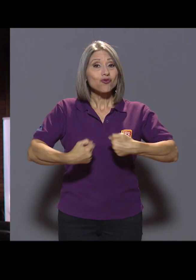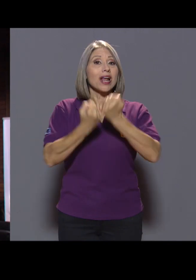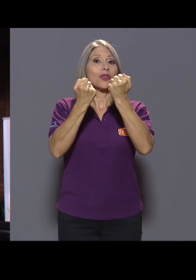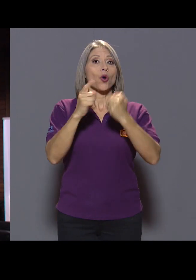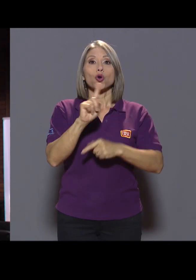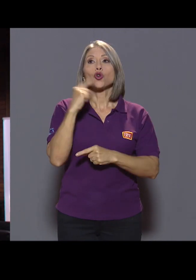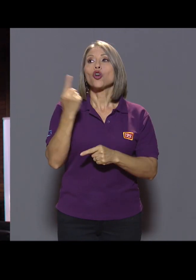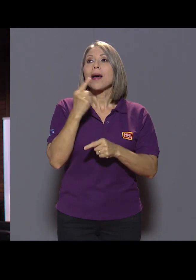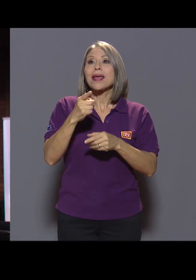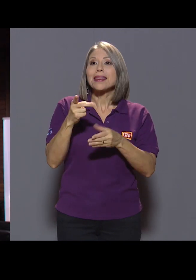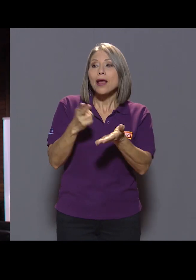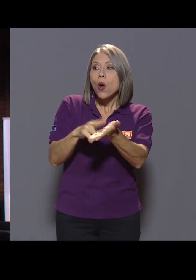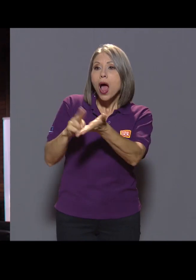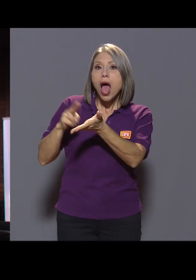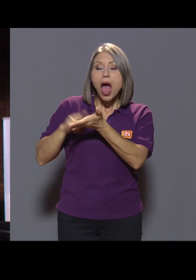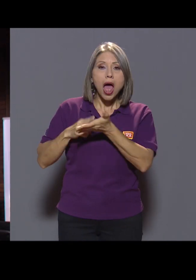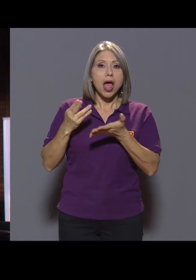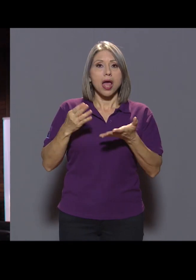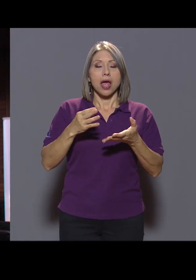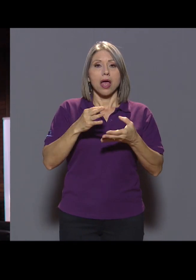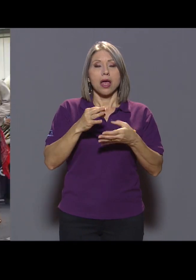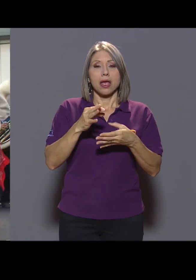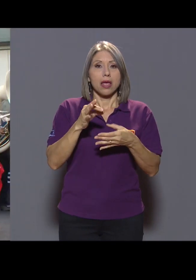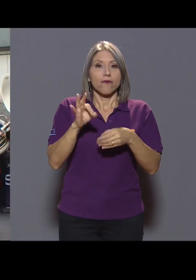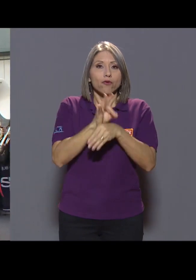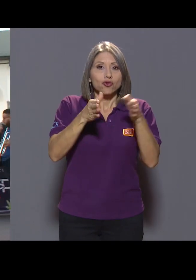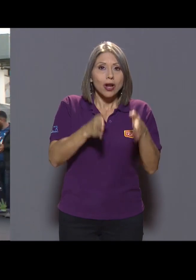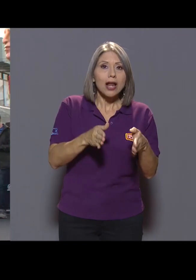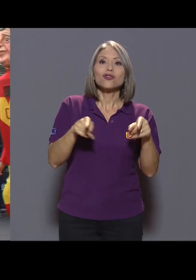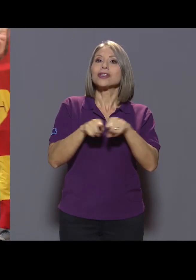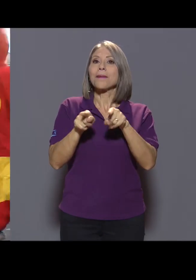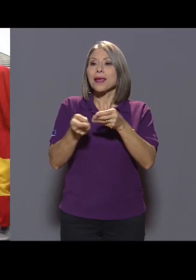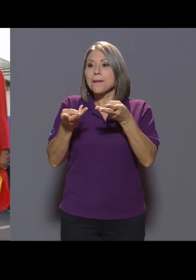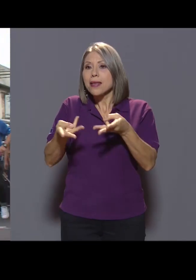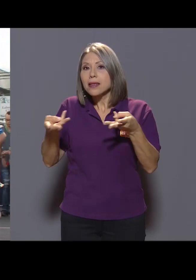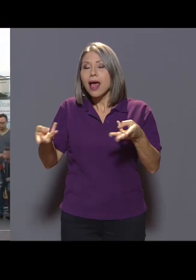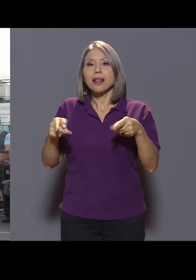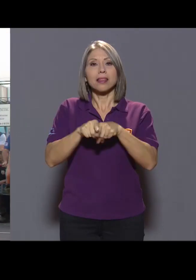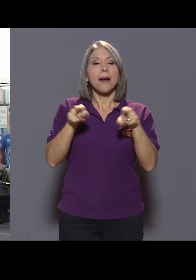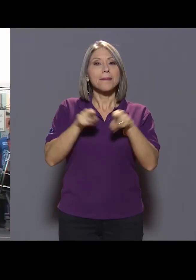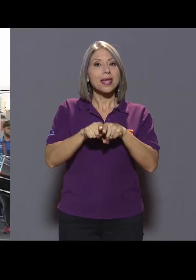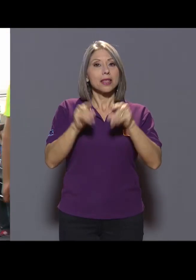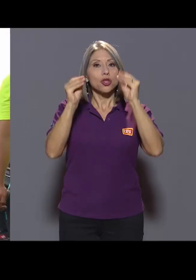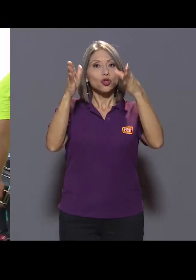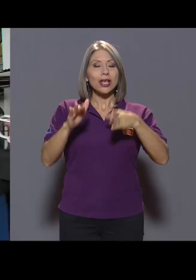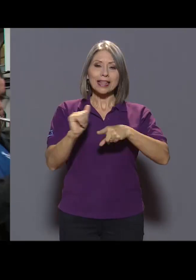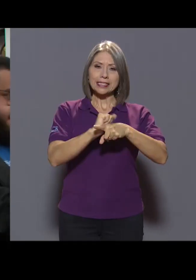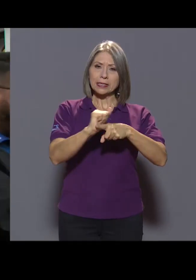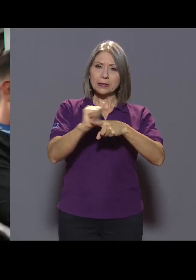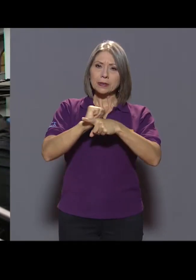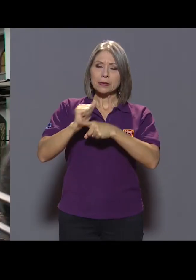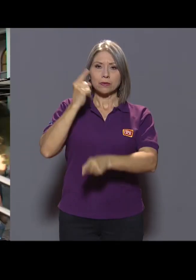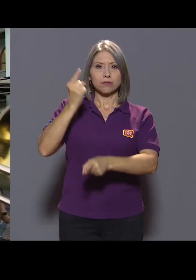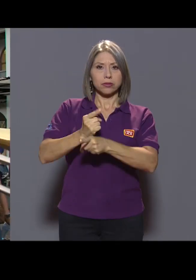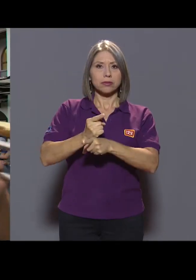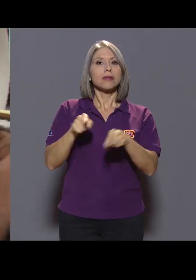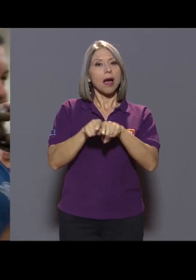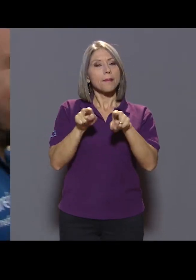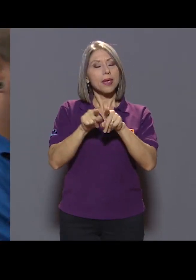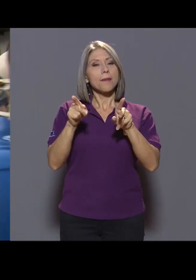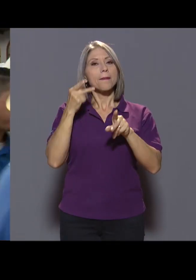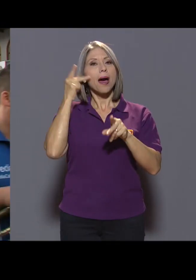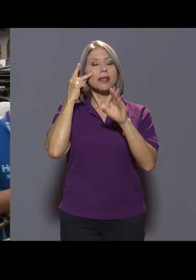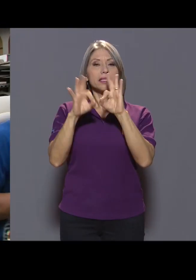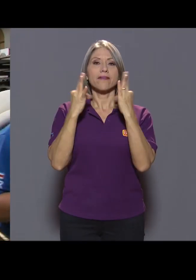sino material de apoyo y también esa adecuada capacitación para los docentes y para los padres de familia también,